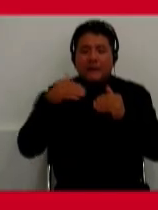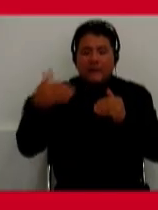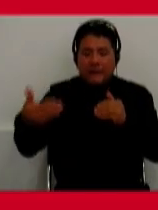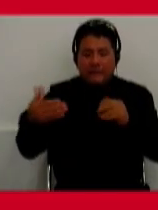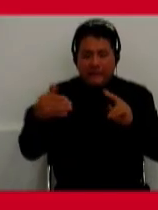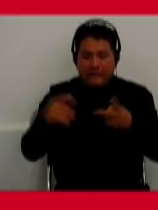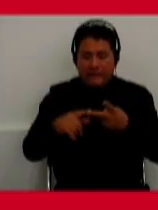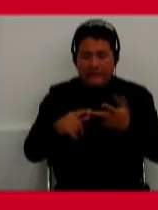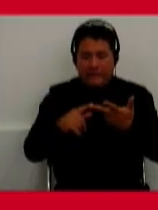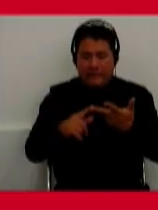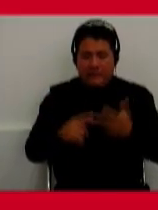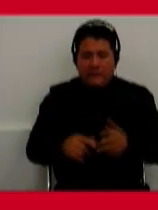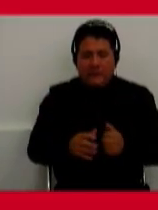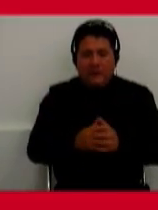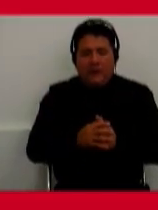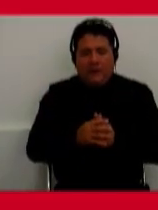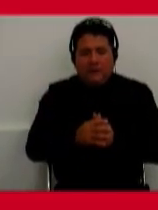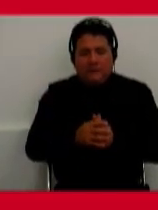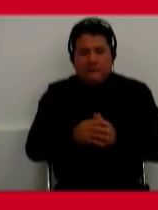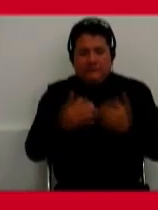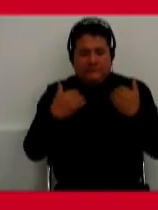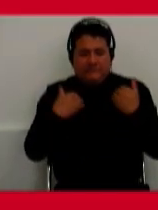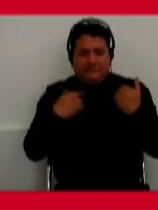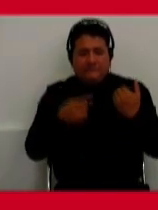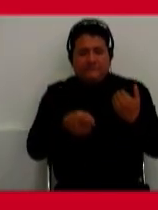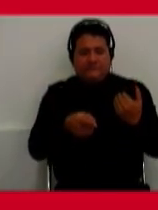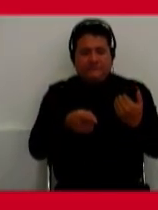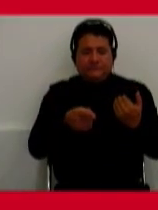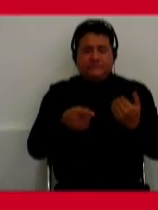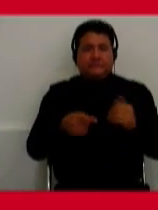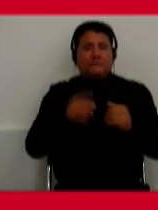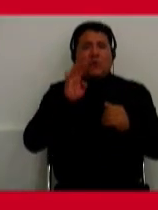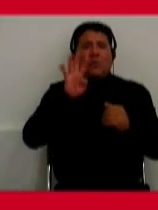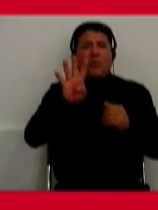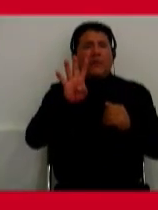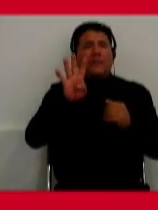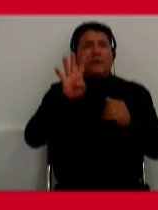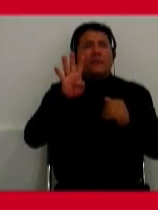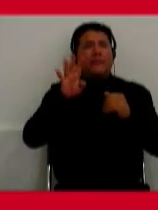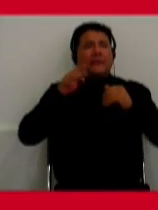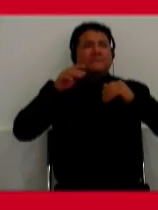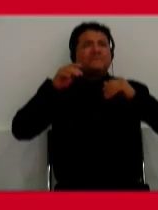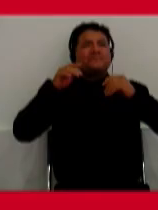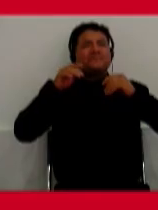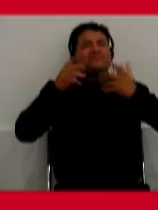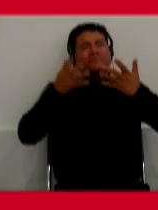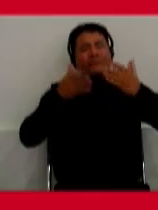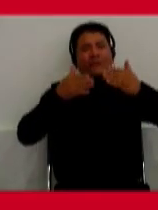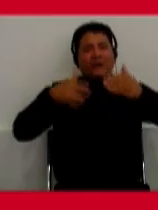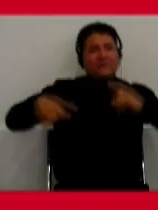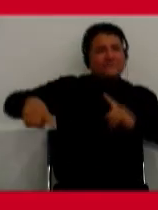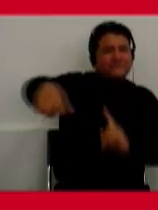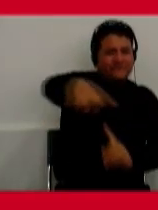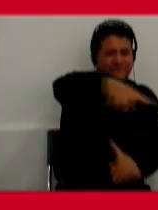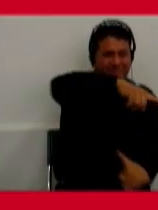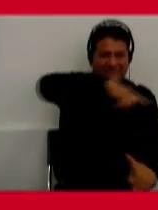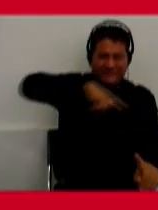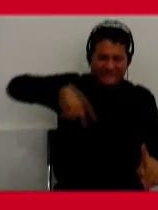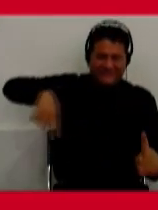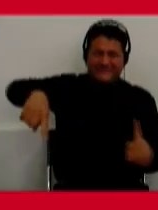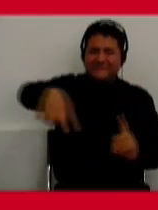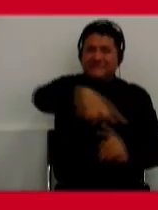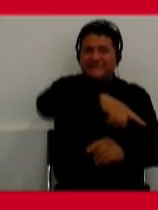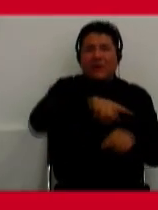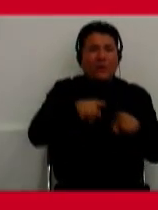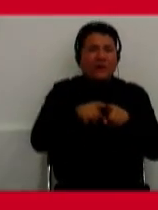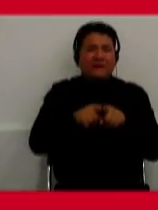Bien, nosotros ya tenemos un tajo piloto a través de USNI, que son los expertos en Estados Unidos del método. Hemos asimilado